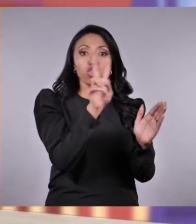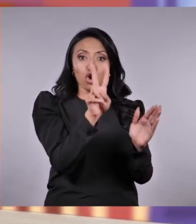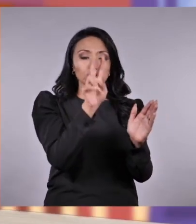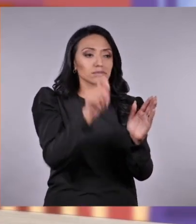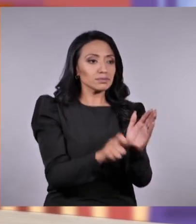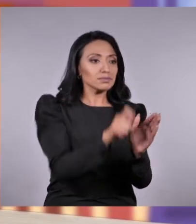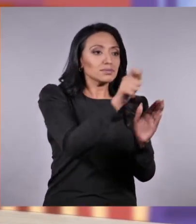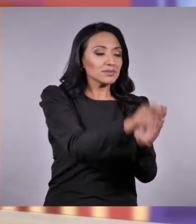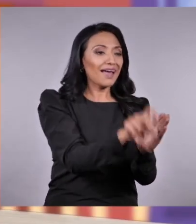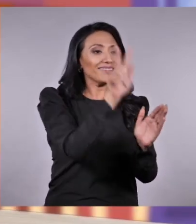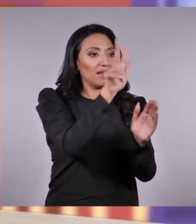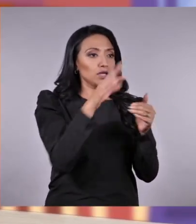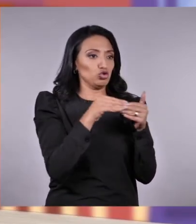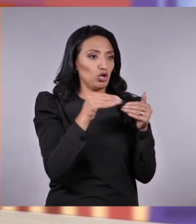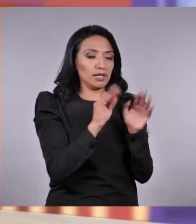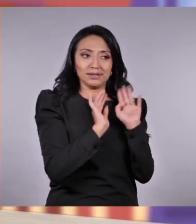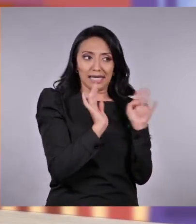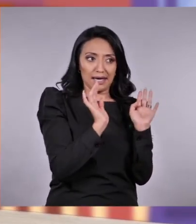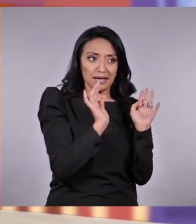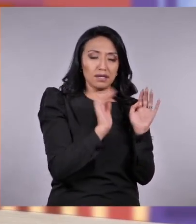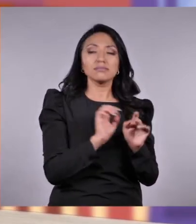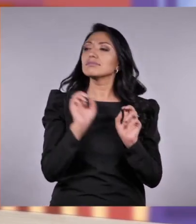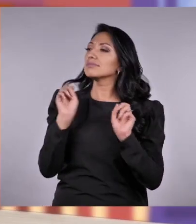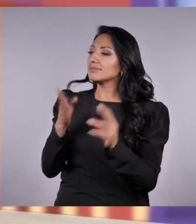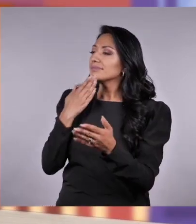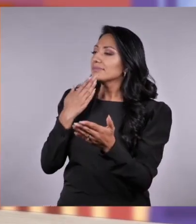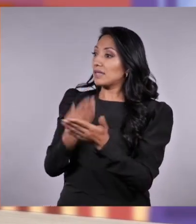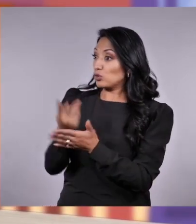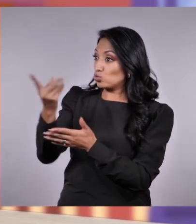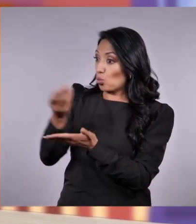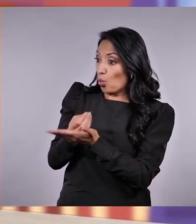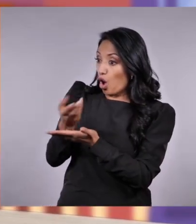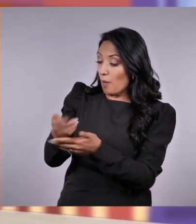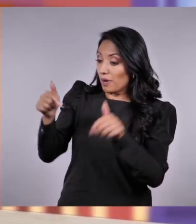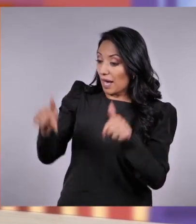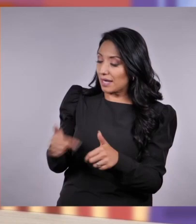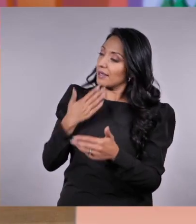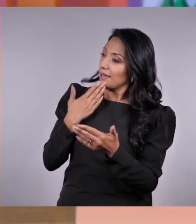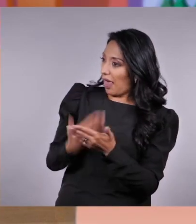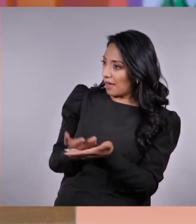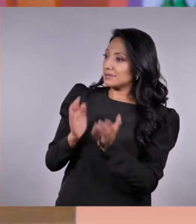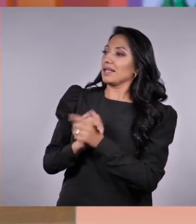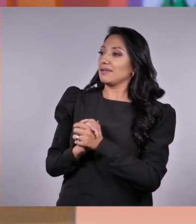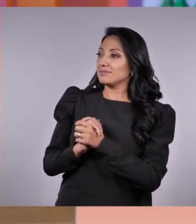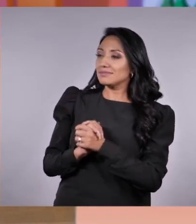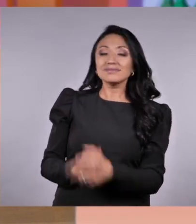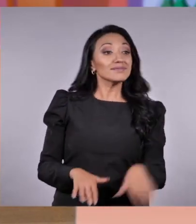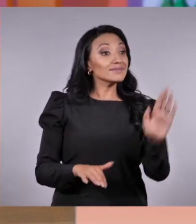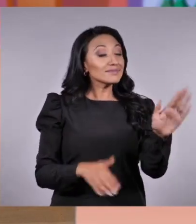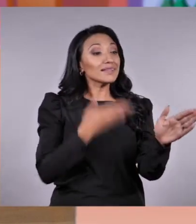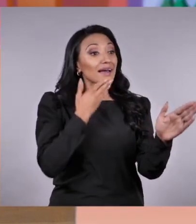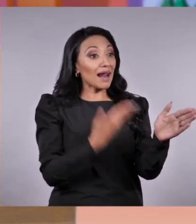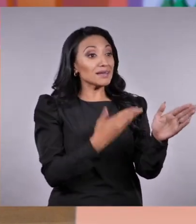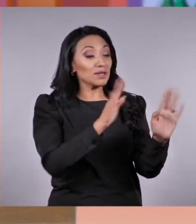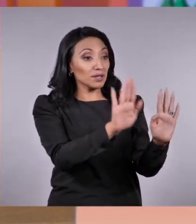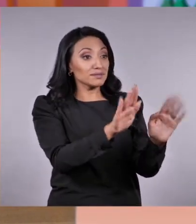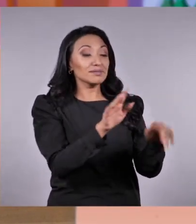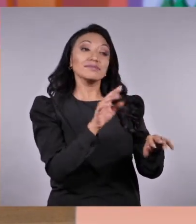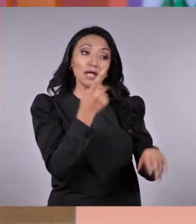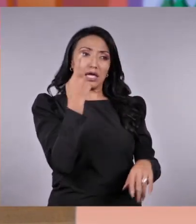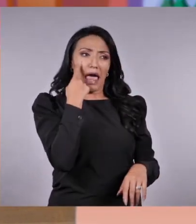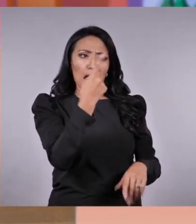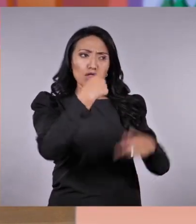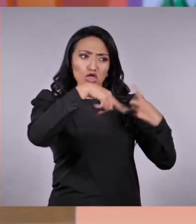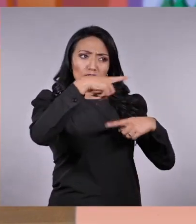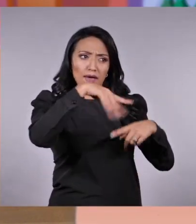1, 2, 3. ¡Muy bien! ¡Muchas gracias por comprar en Eli Market! Ahí le dejo, vecina. No gracias. Se preocupe. Ya he de